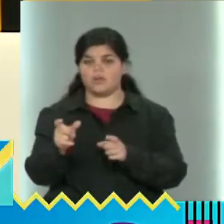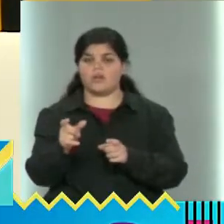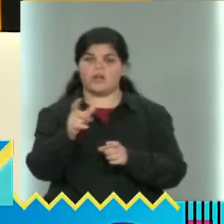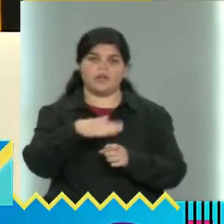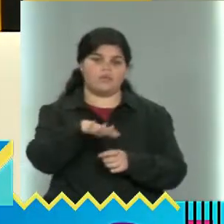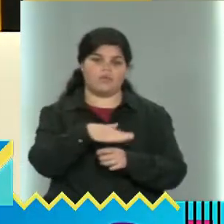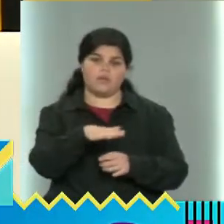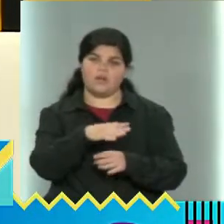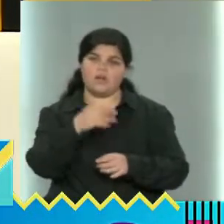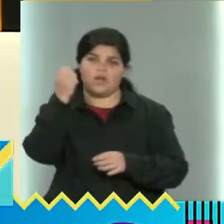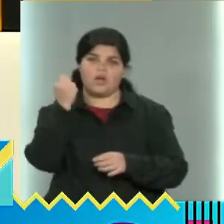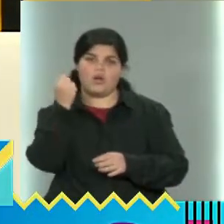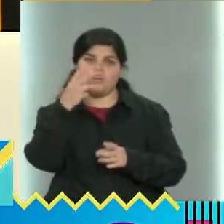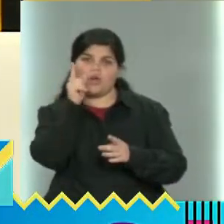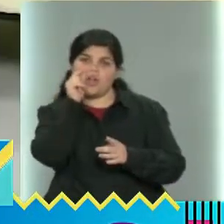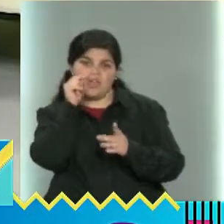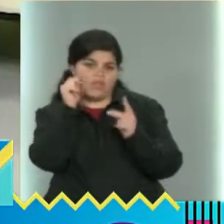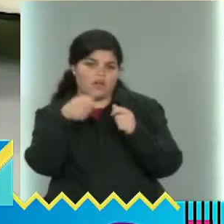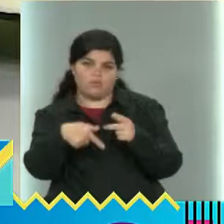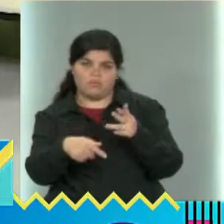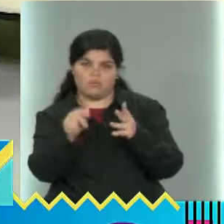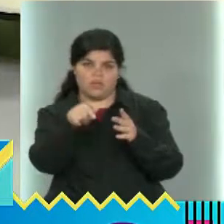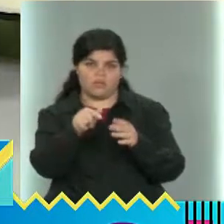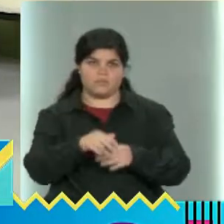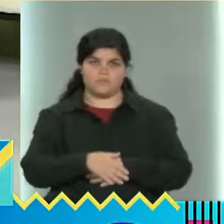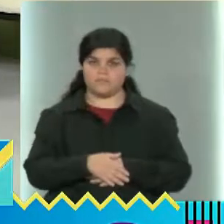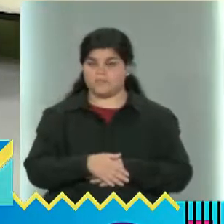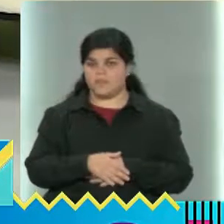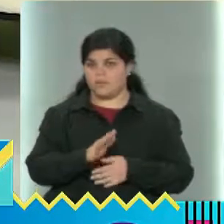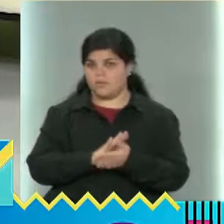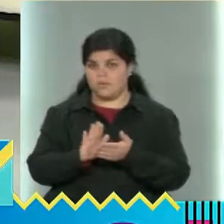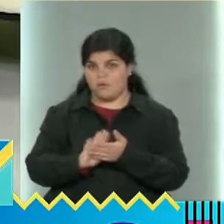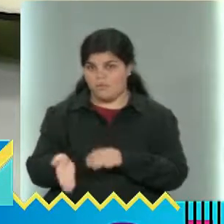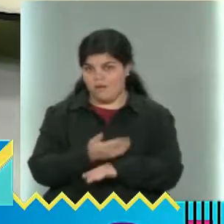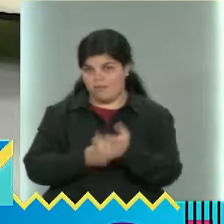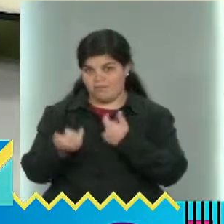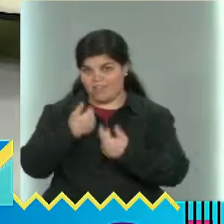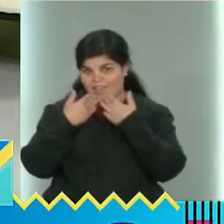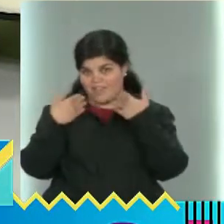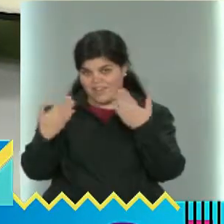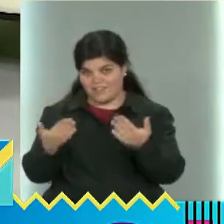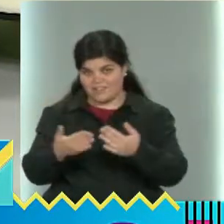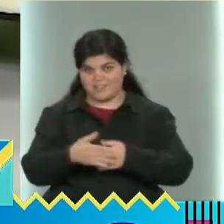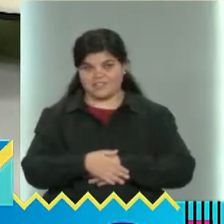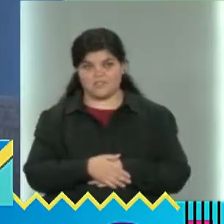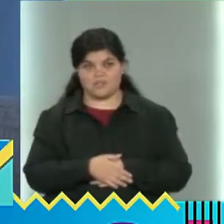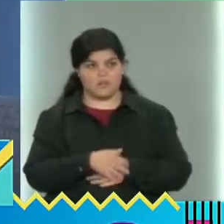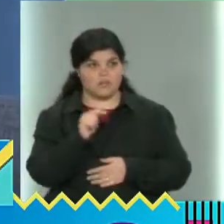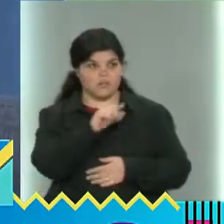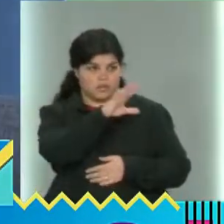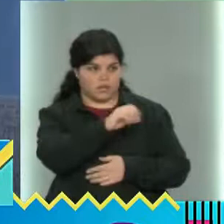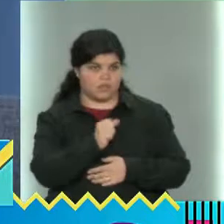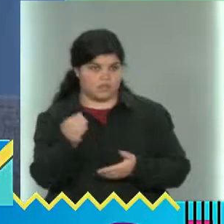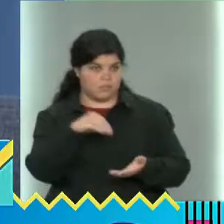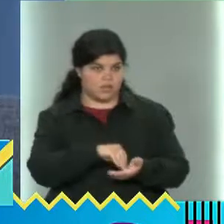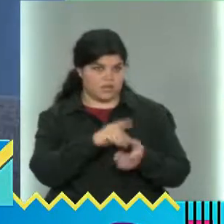de la época. Buenísimo. Esas son las primicias para distintos parecidos. Gracias. Bueno, y hay un libro, trajiste una novela